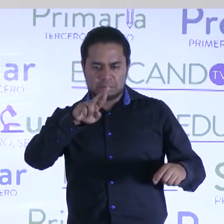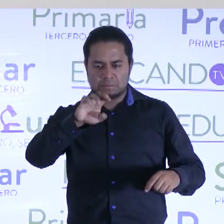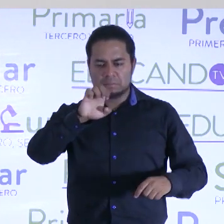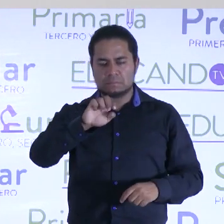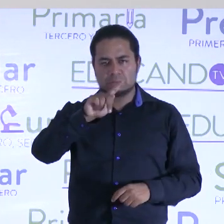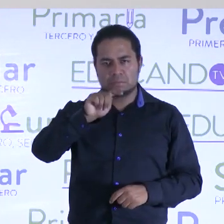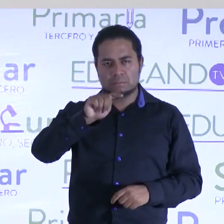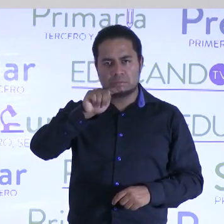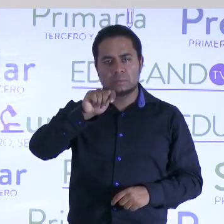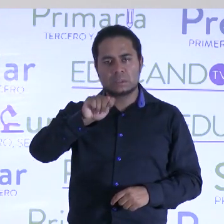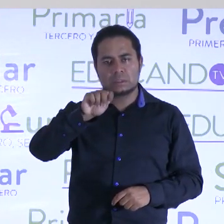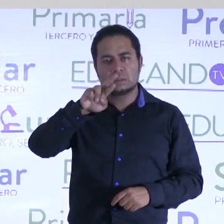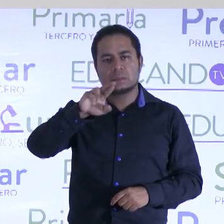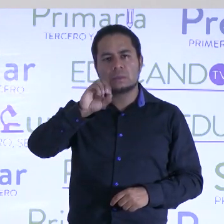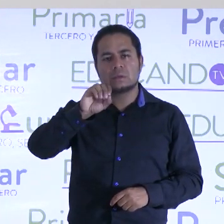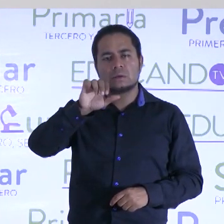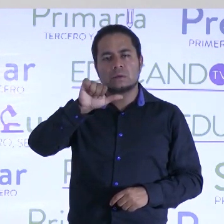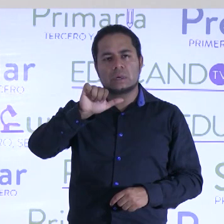retroalimentación.